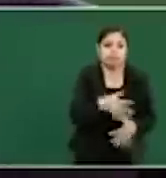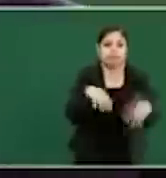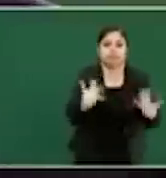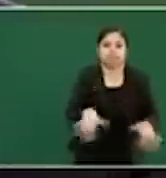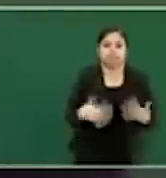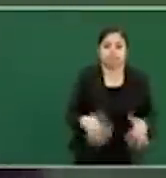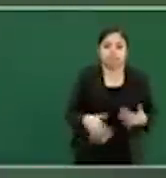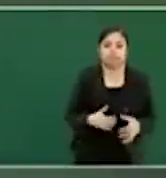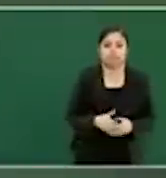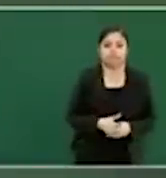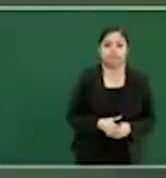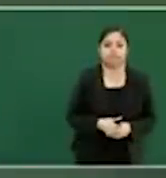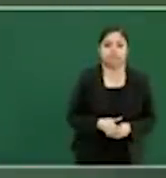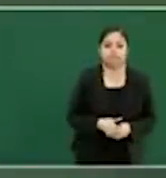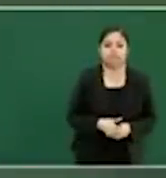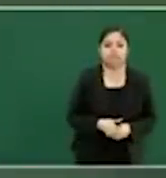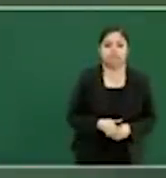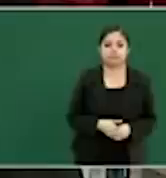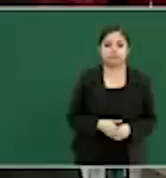bastante información.